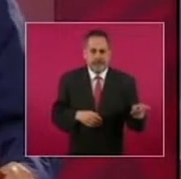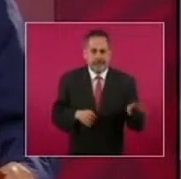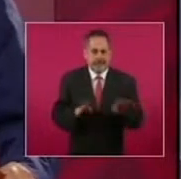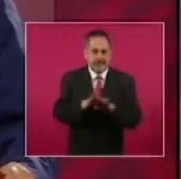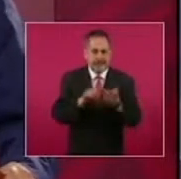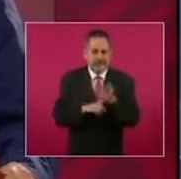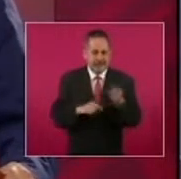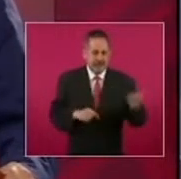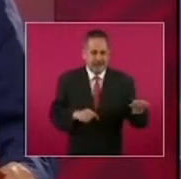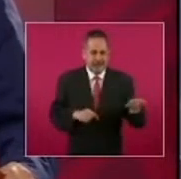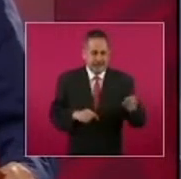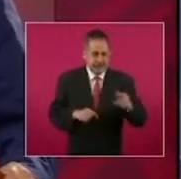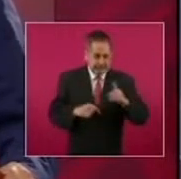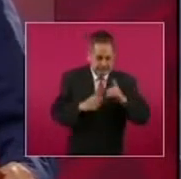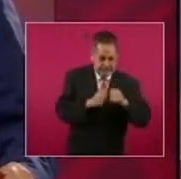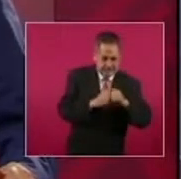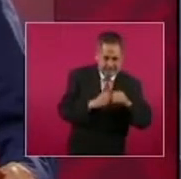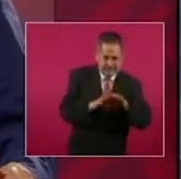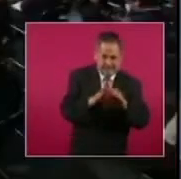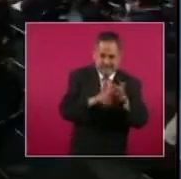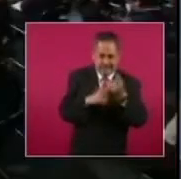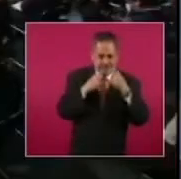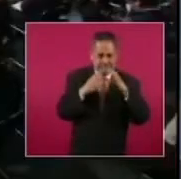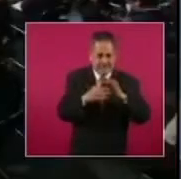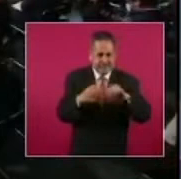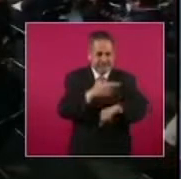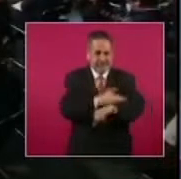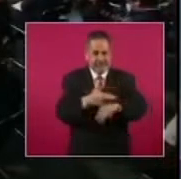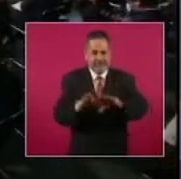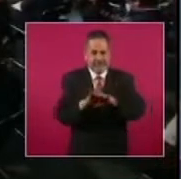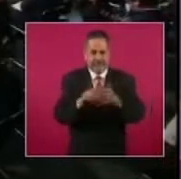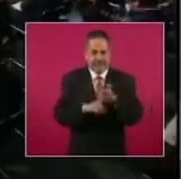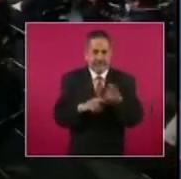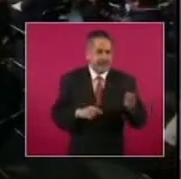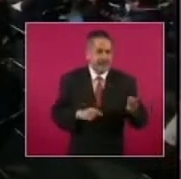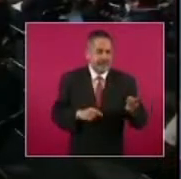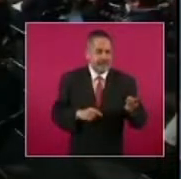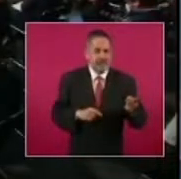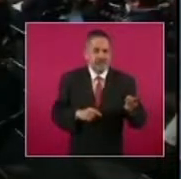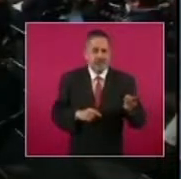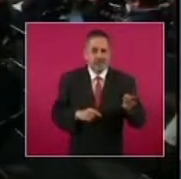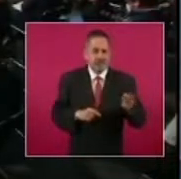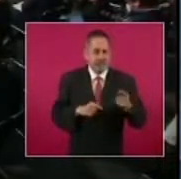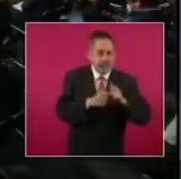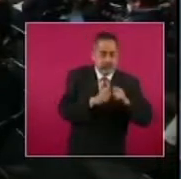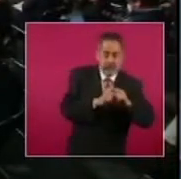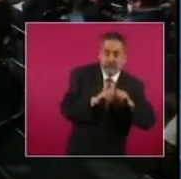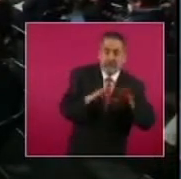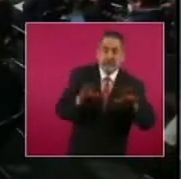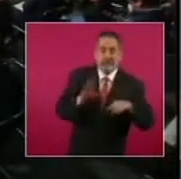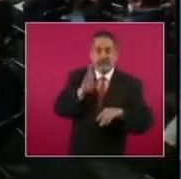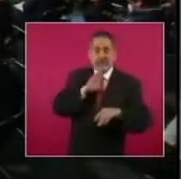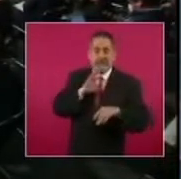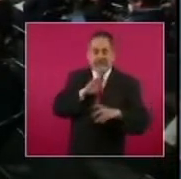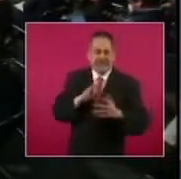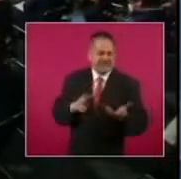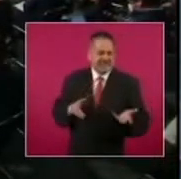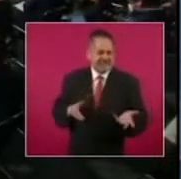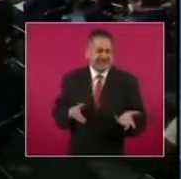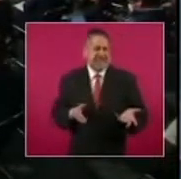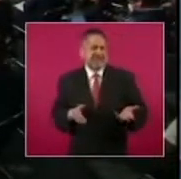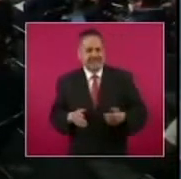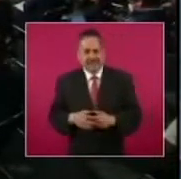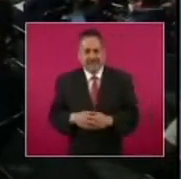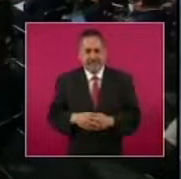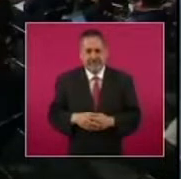se molestan mucho porque tiene el control en este sentido nuestro mandatario se fue a los datos del